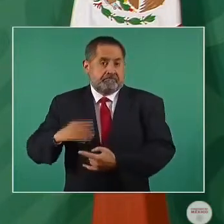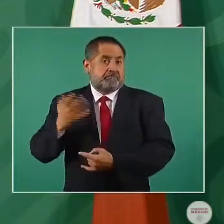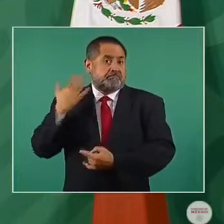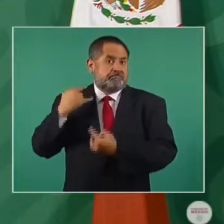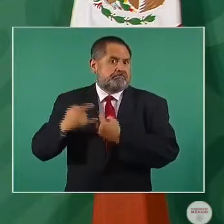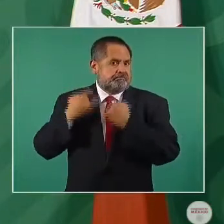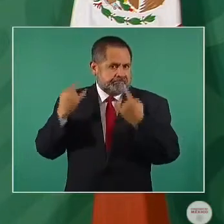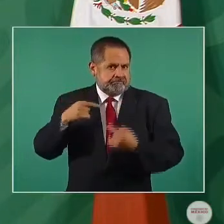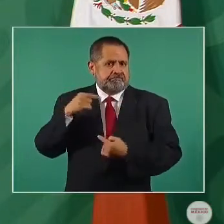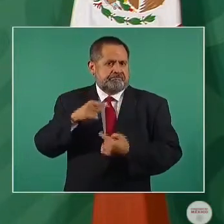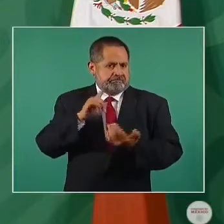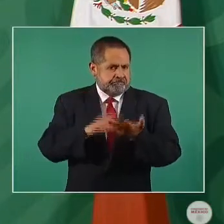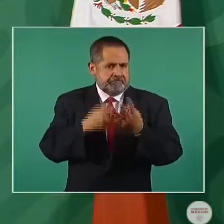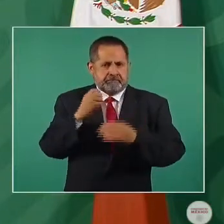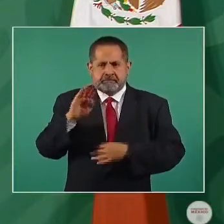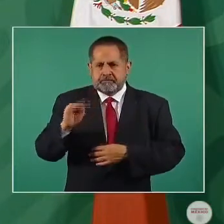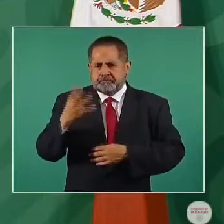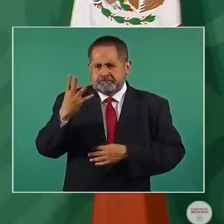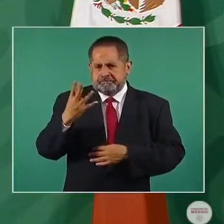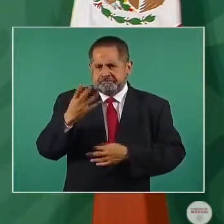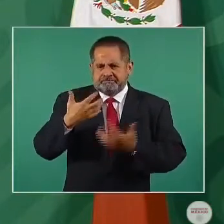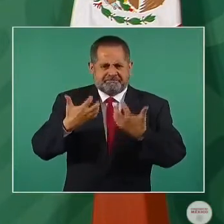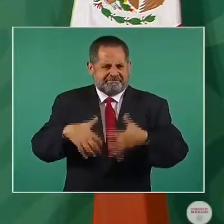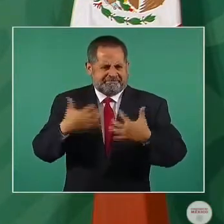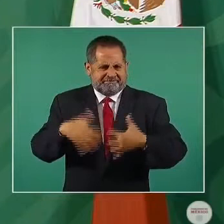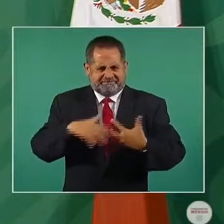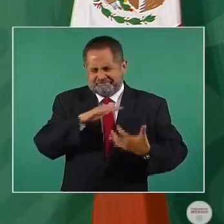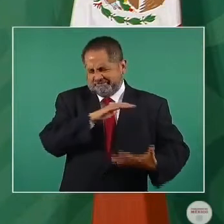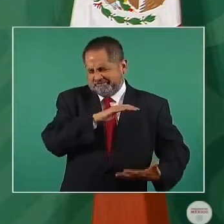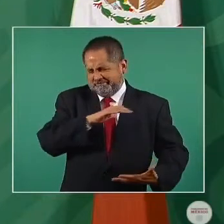del petróleo,